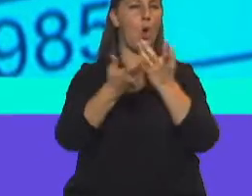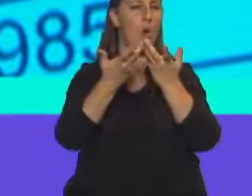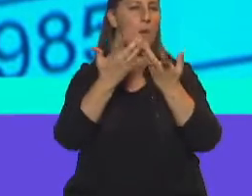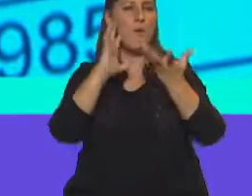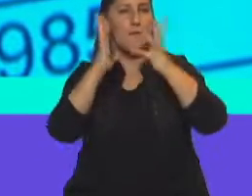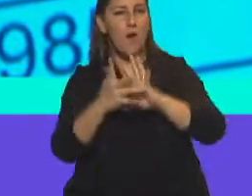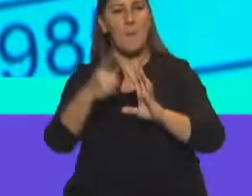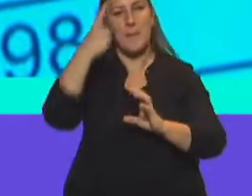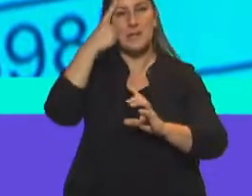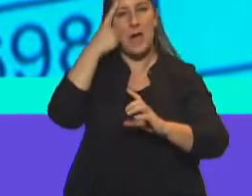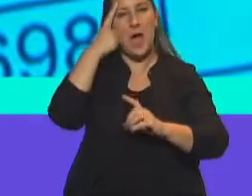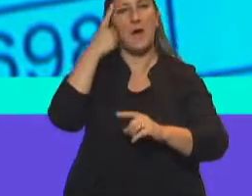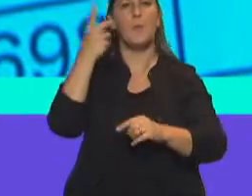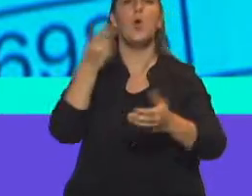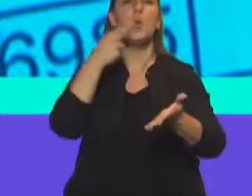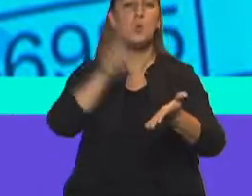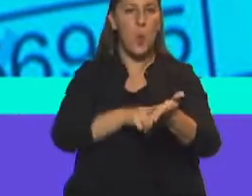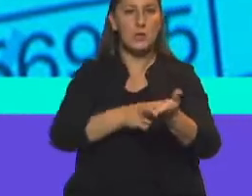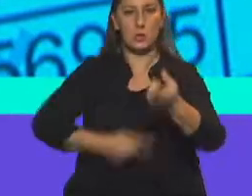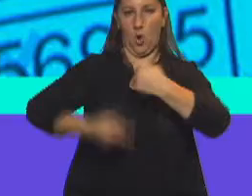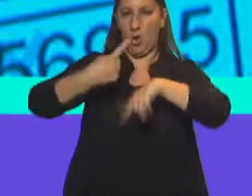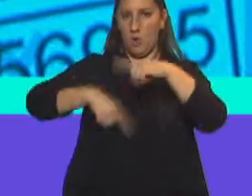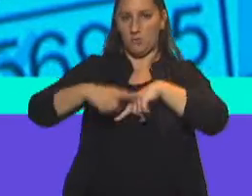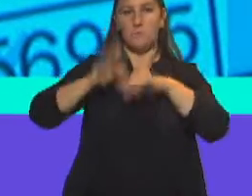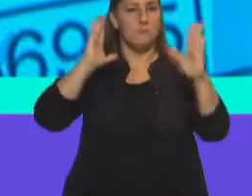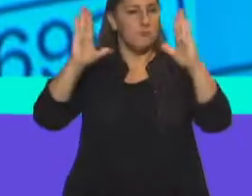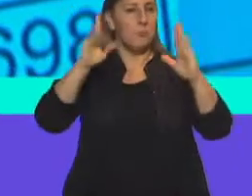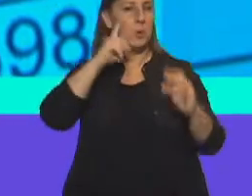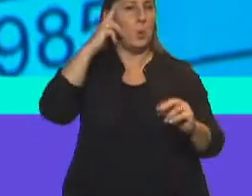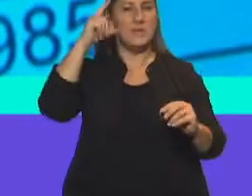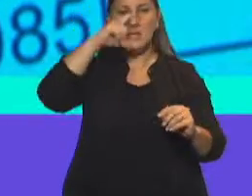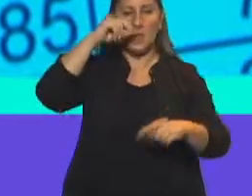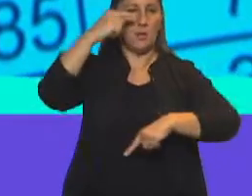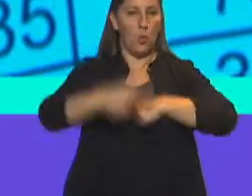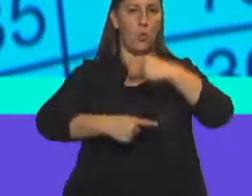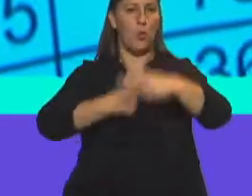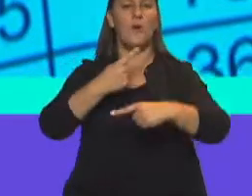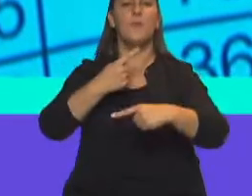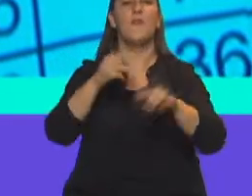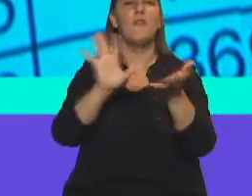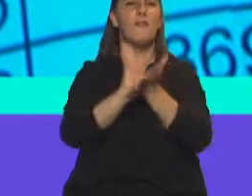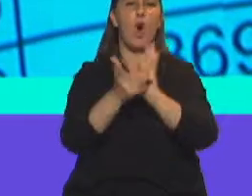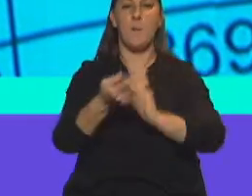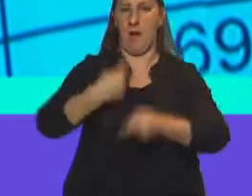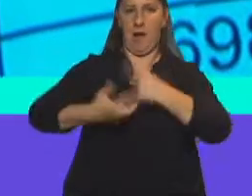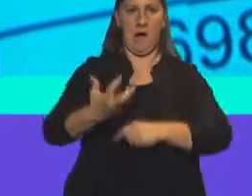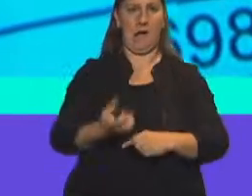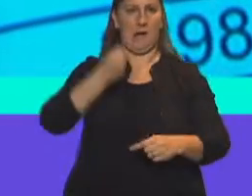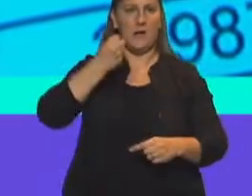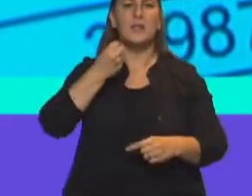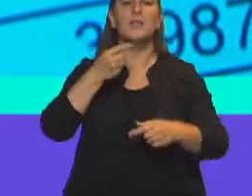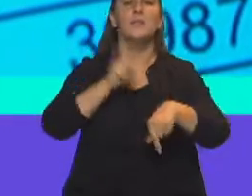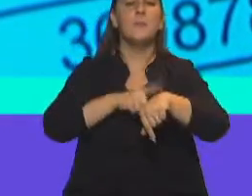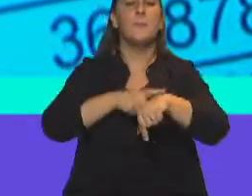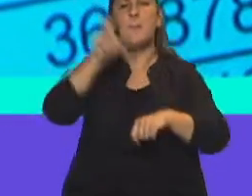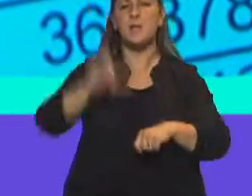a la regresividad tributaria, una tendencia que viene desde la década de los 70 y que no para. Cuando digo regresividad tributaria, digo una tendencia a que